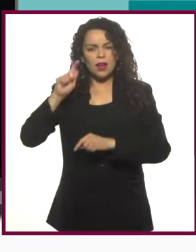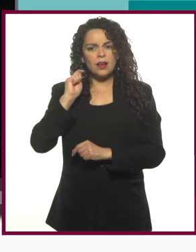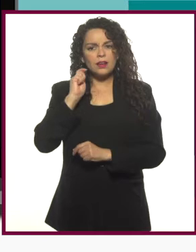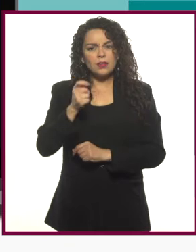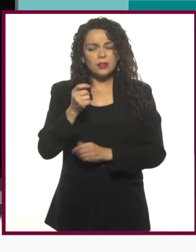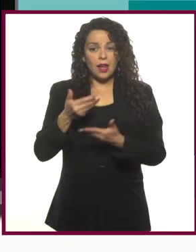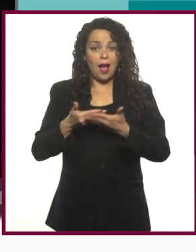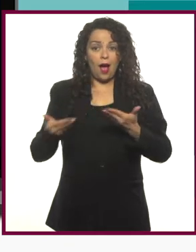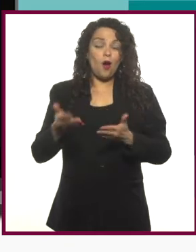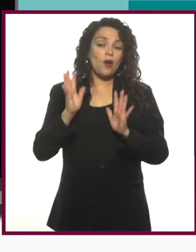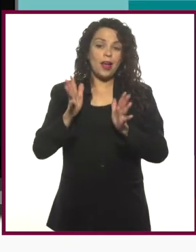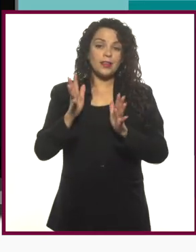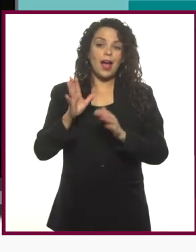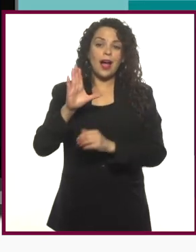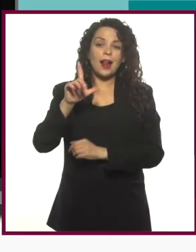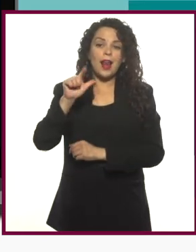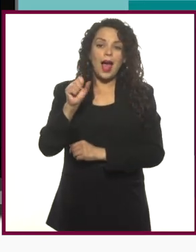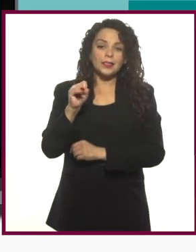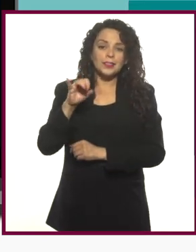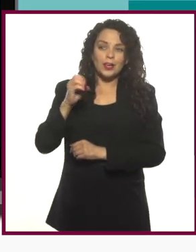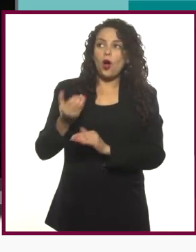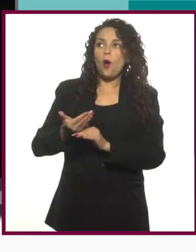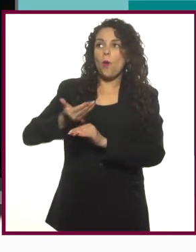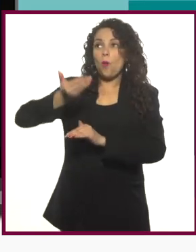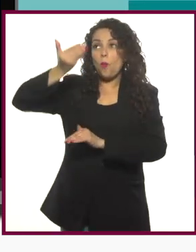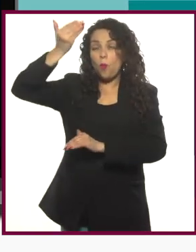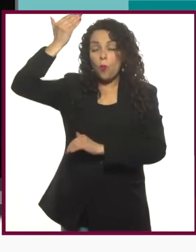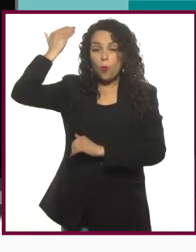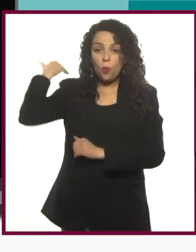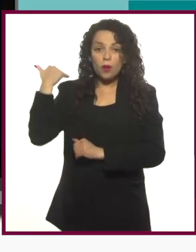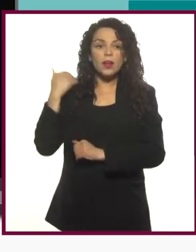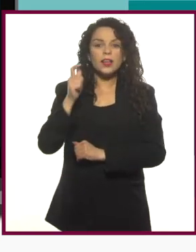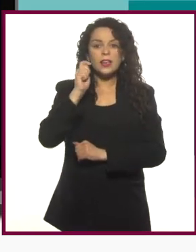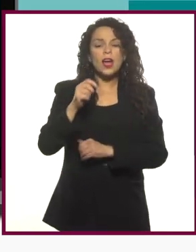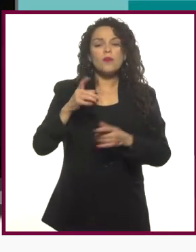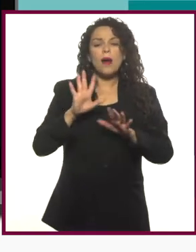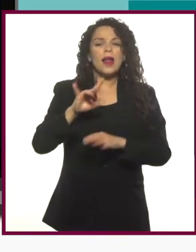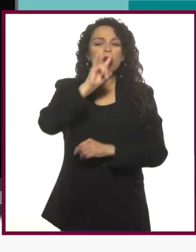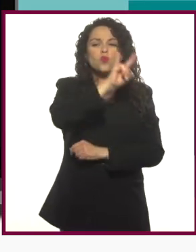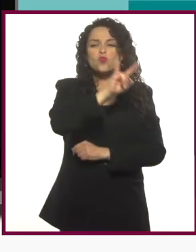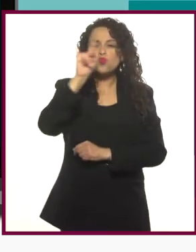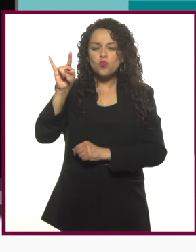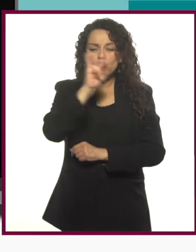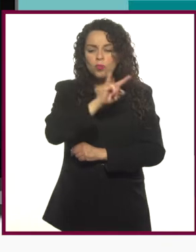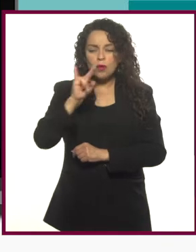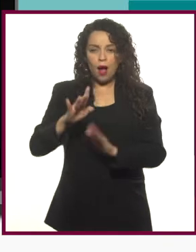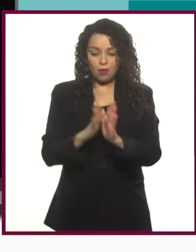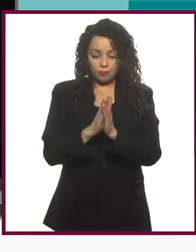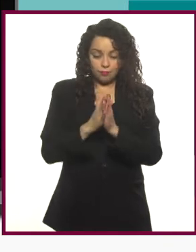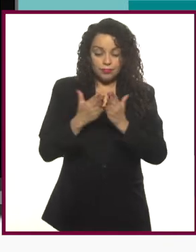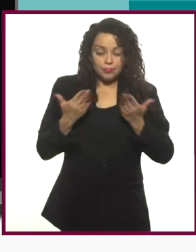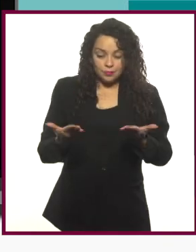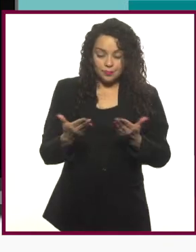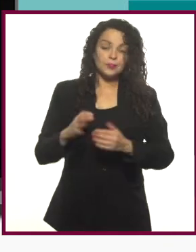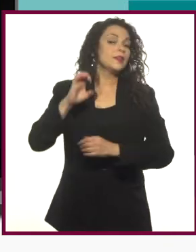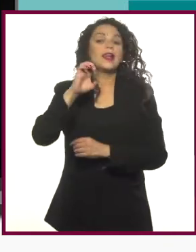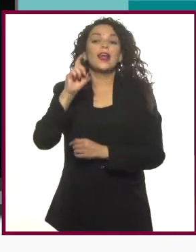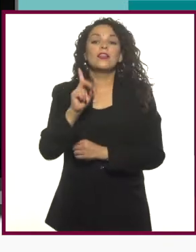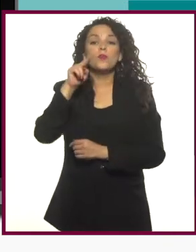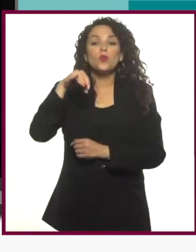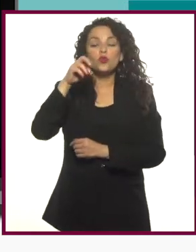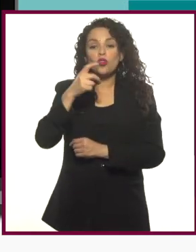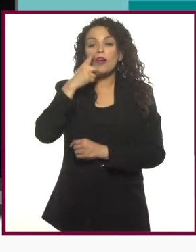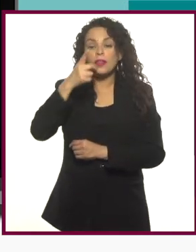los clásicos que ahora son clásicos y en ese entonces se publicaron en la revista como cuadritos, que incluso confesó